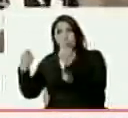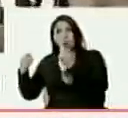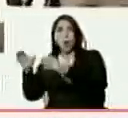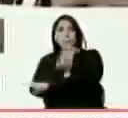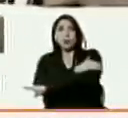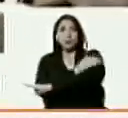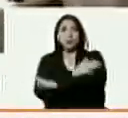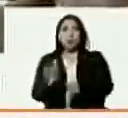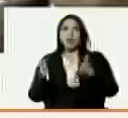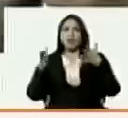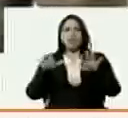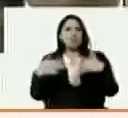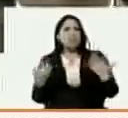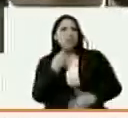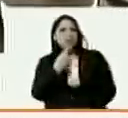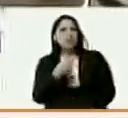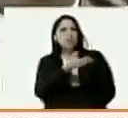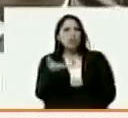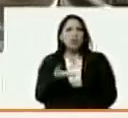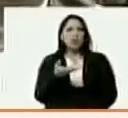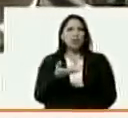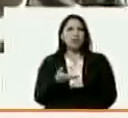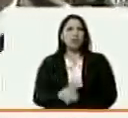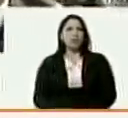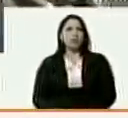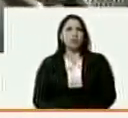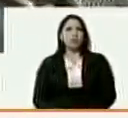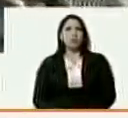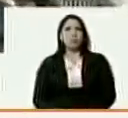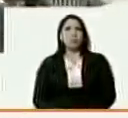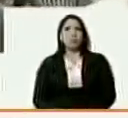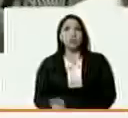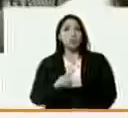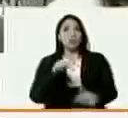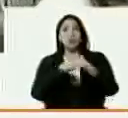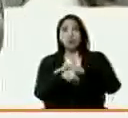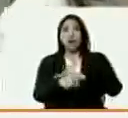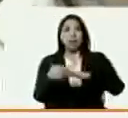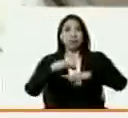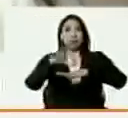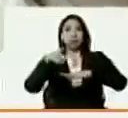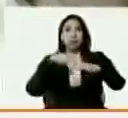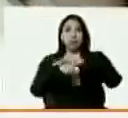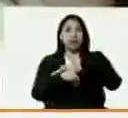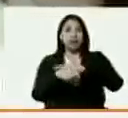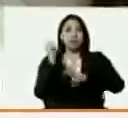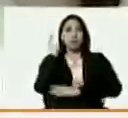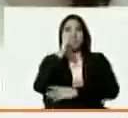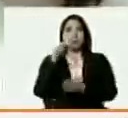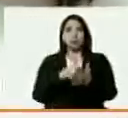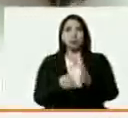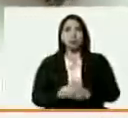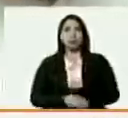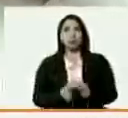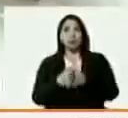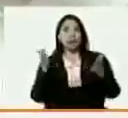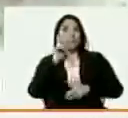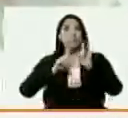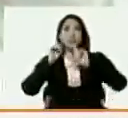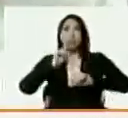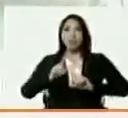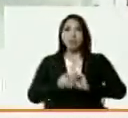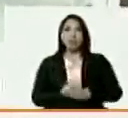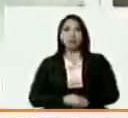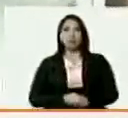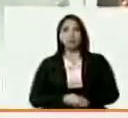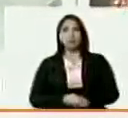¿Qué han dicho ellos? Que no los dejaron entrar a la Asamblea Nacional. Una gran mentira. Hay